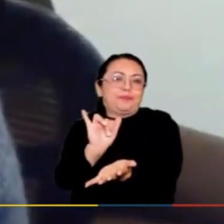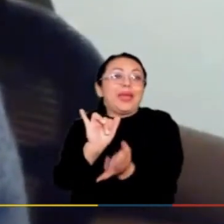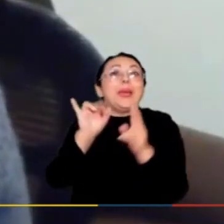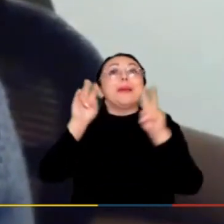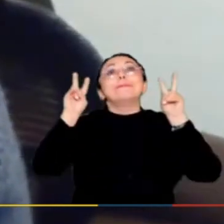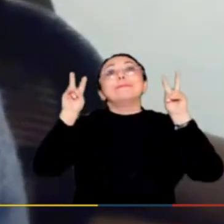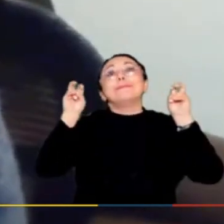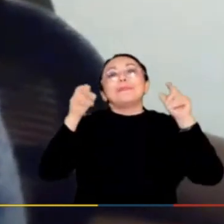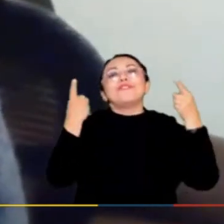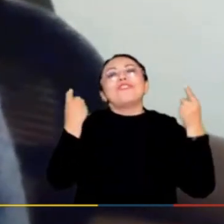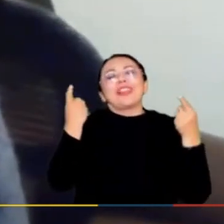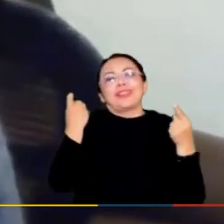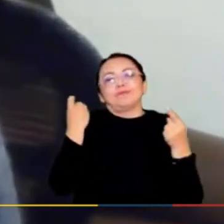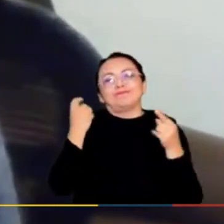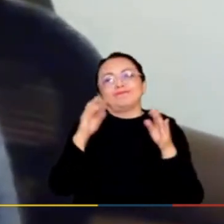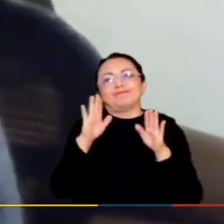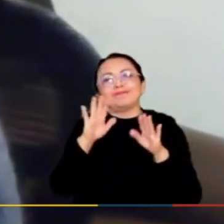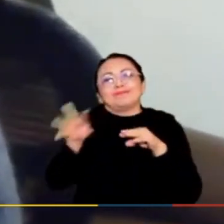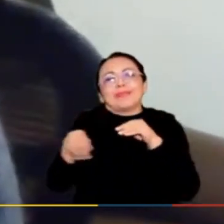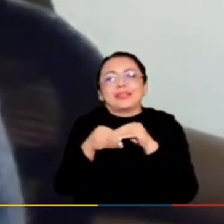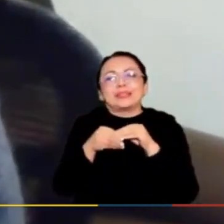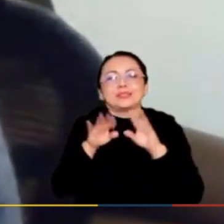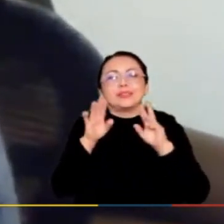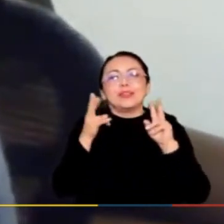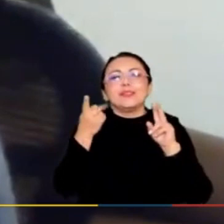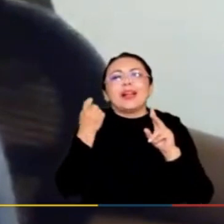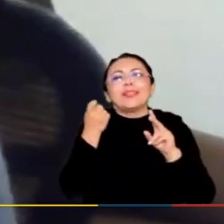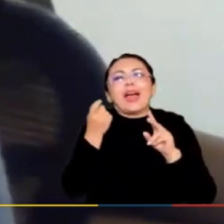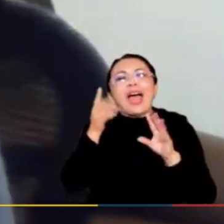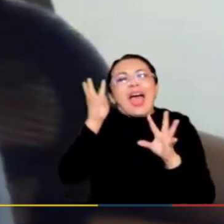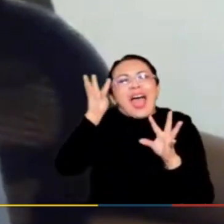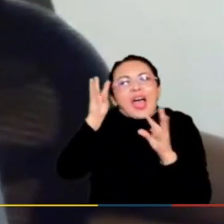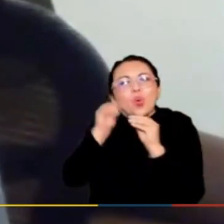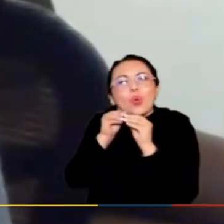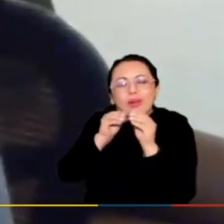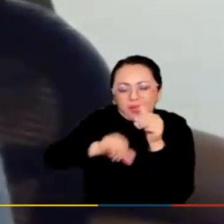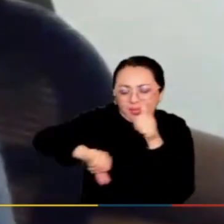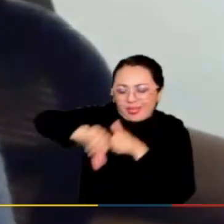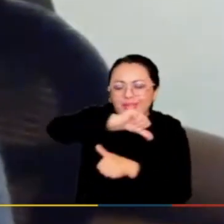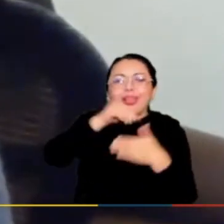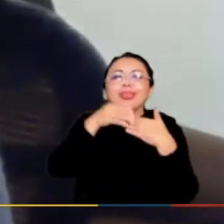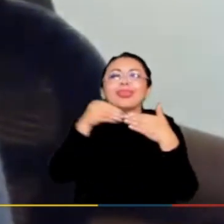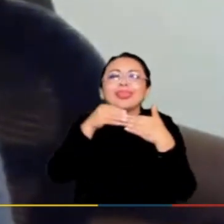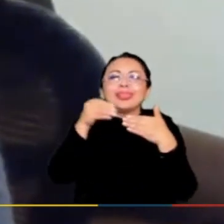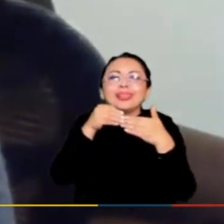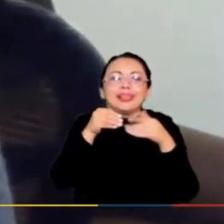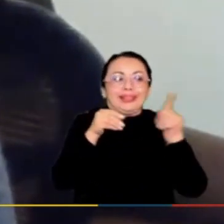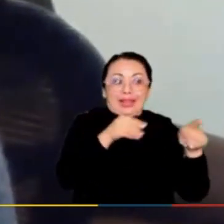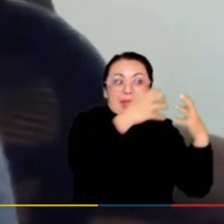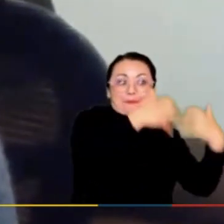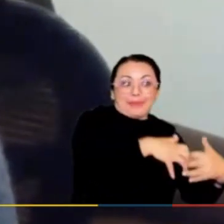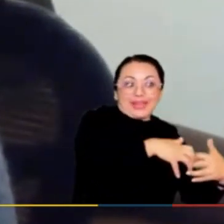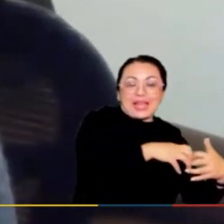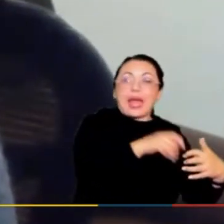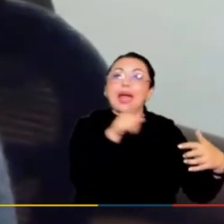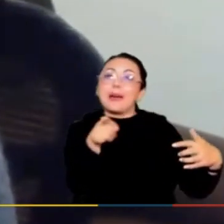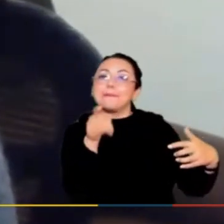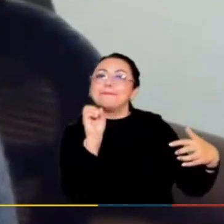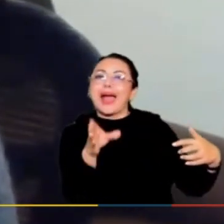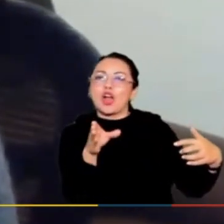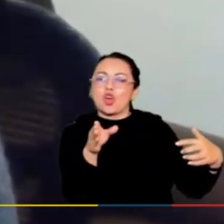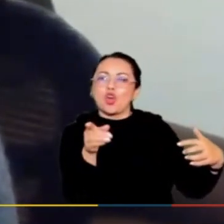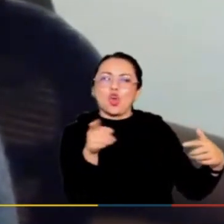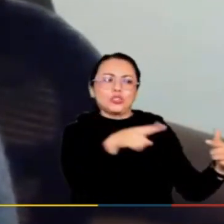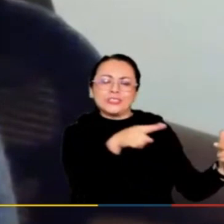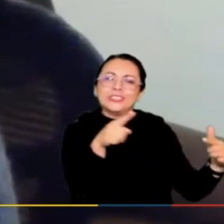falta un elemento adicional, que es el elemento de la negociación de las divisas entre el cliente y el banco, y es donde